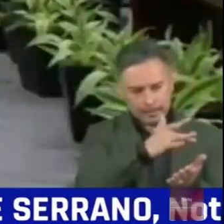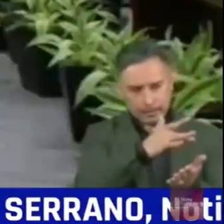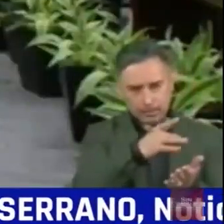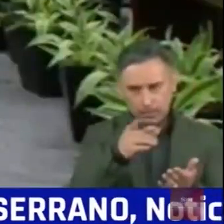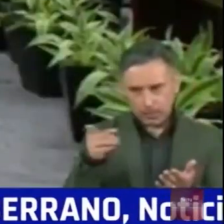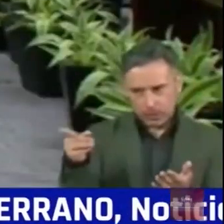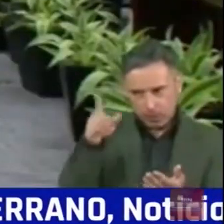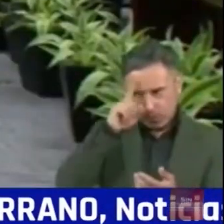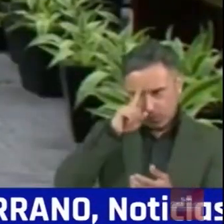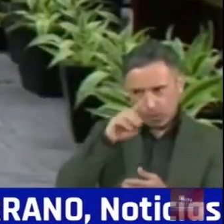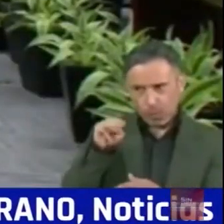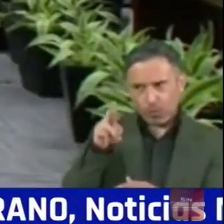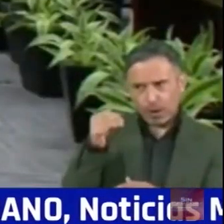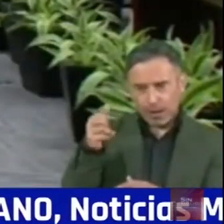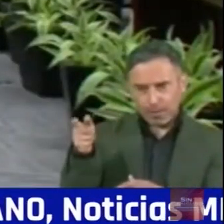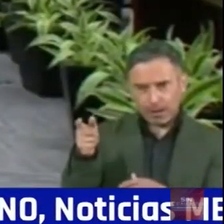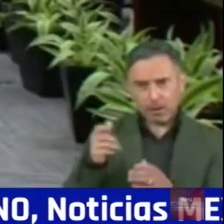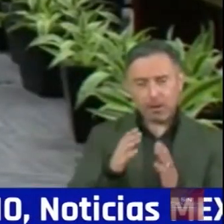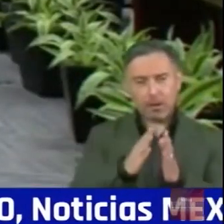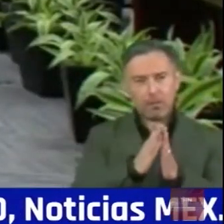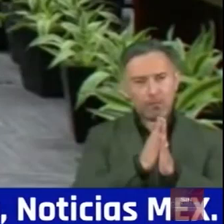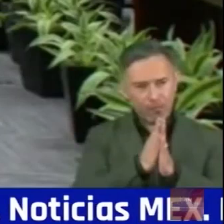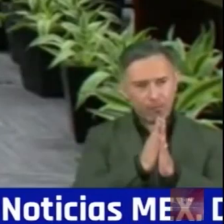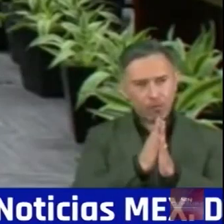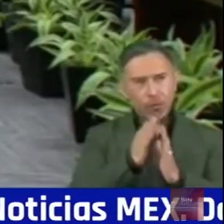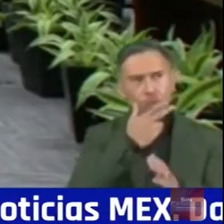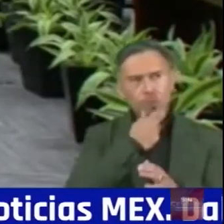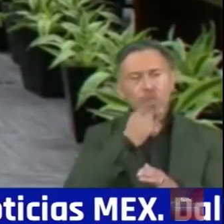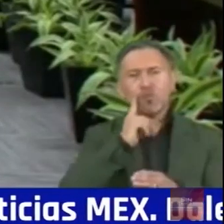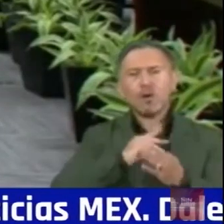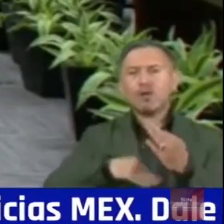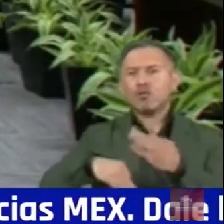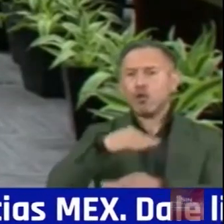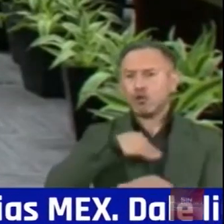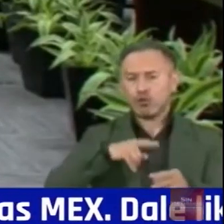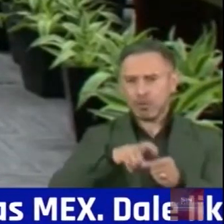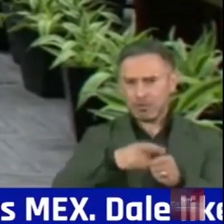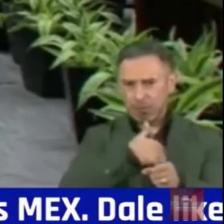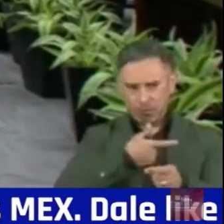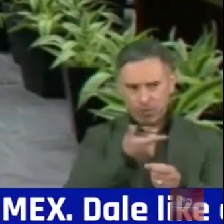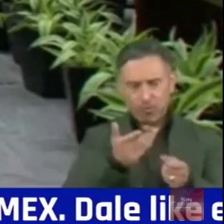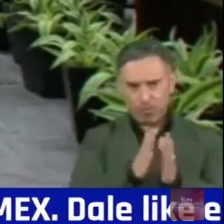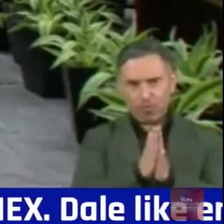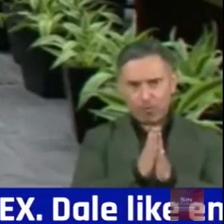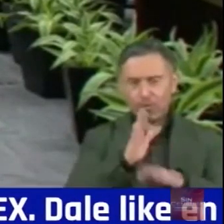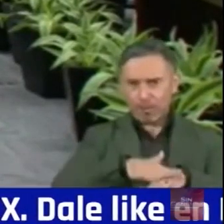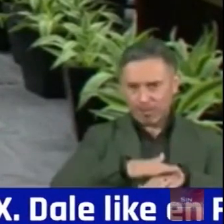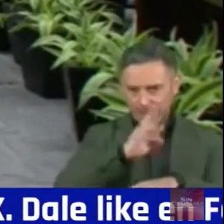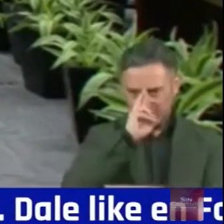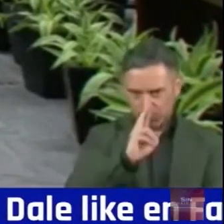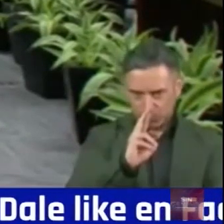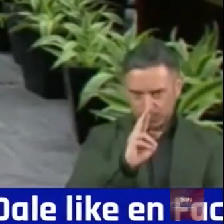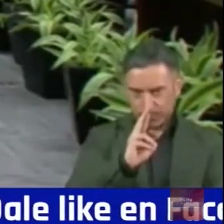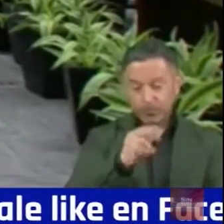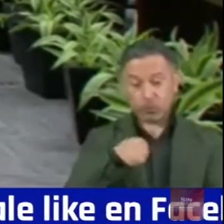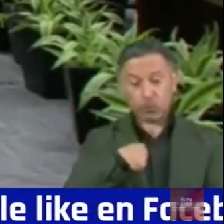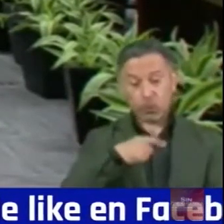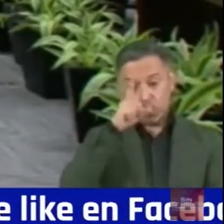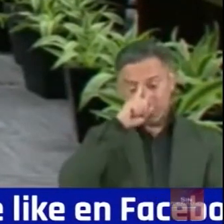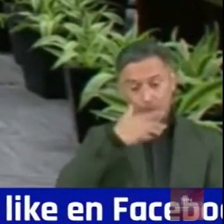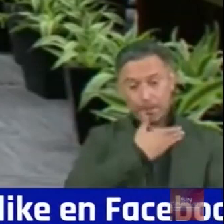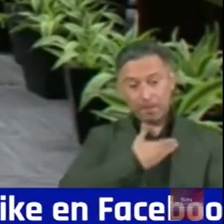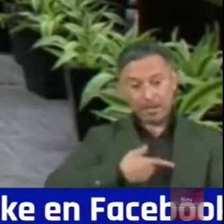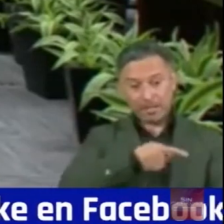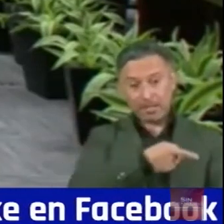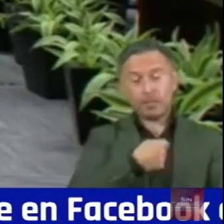consejero Murayama, sí les voy a hacer un llamado a que se conduzcan con respeto a todos los integrantes de esta mesa. No voy a permitir, como consejero presidente,